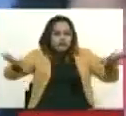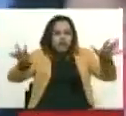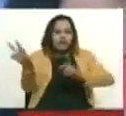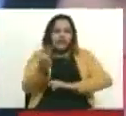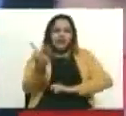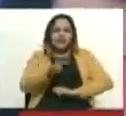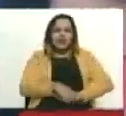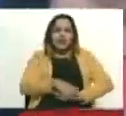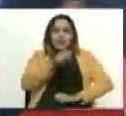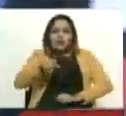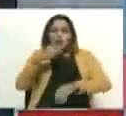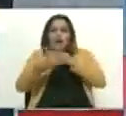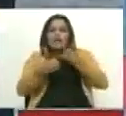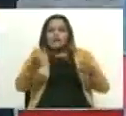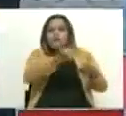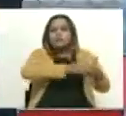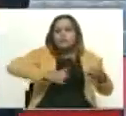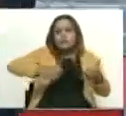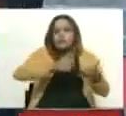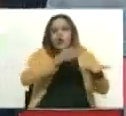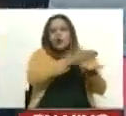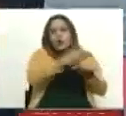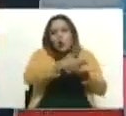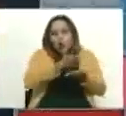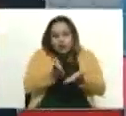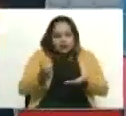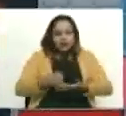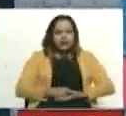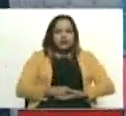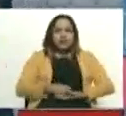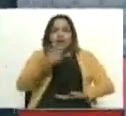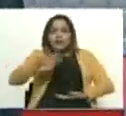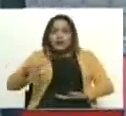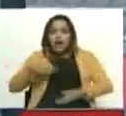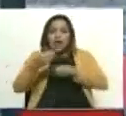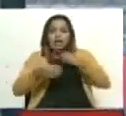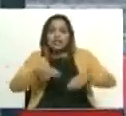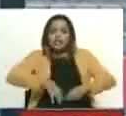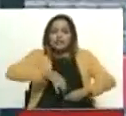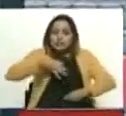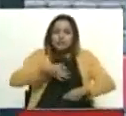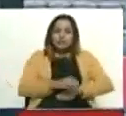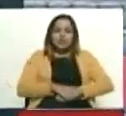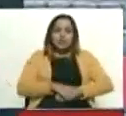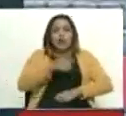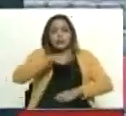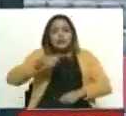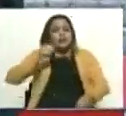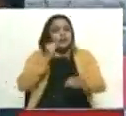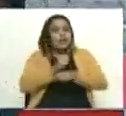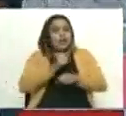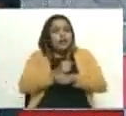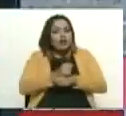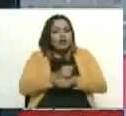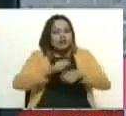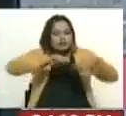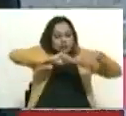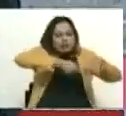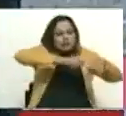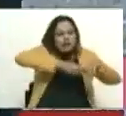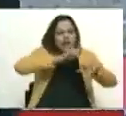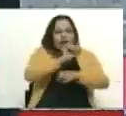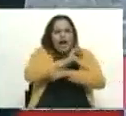La gente que hace repostería, la gente que hace torta, la gente que hace cierres, la gente que trabaja en mecánica en su